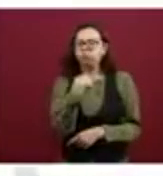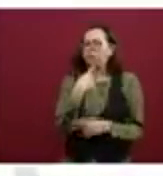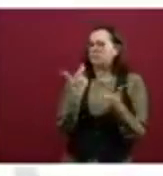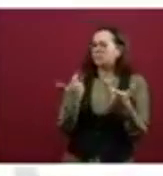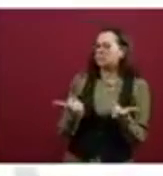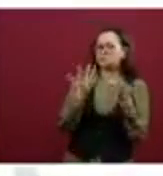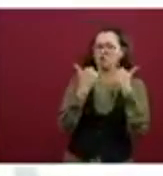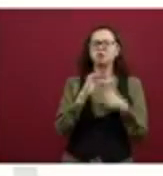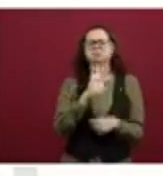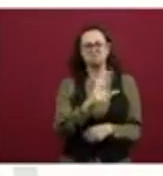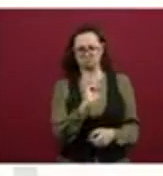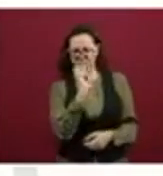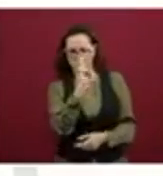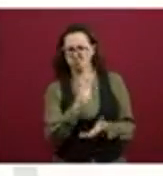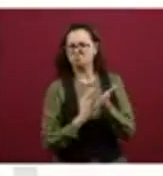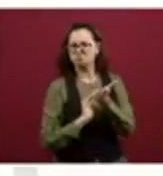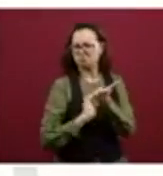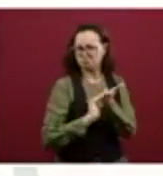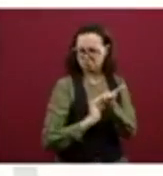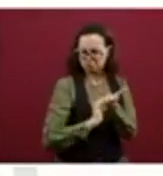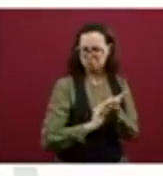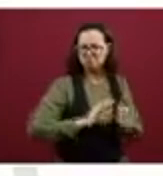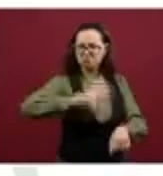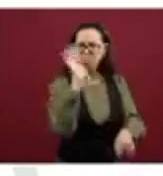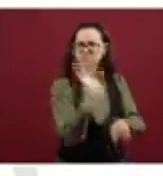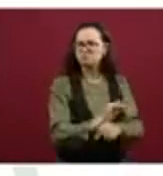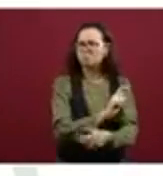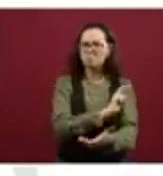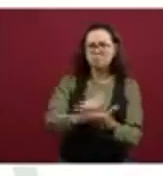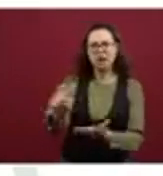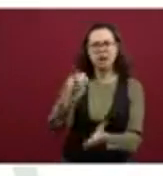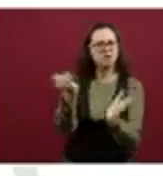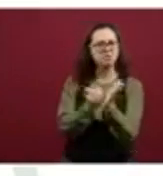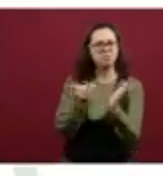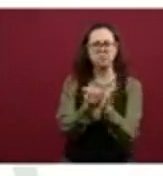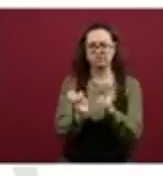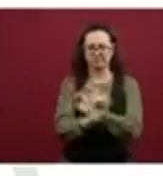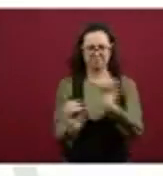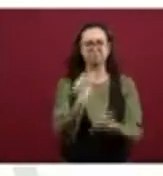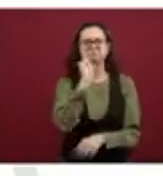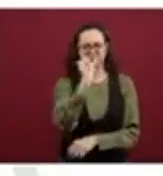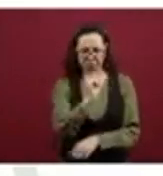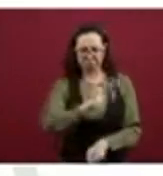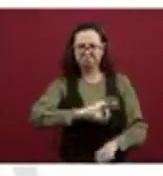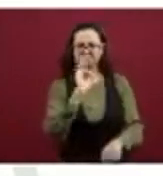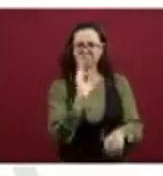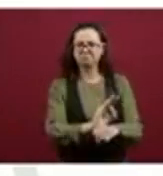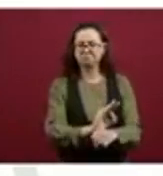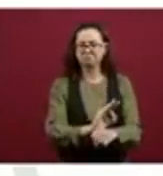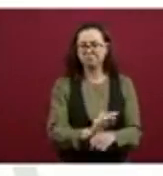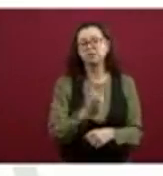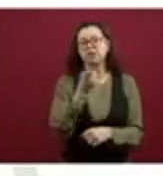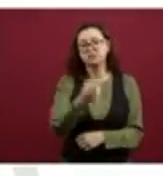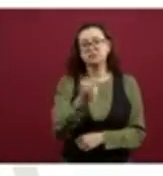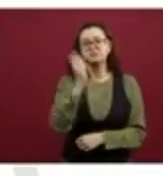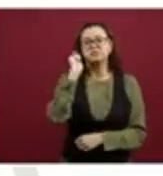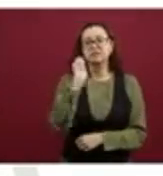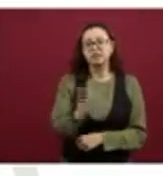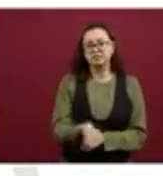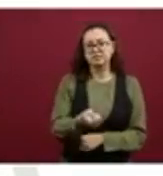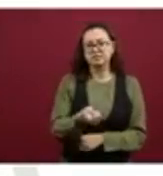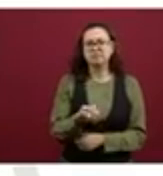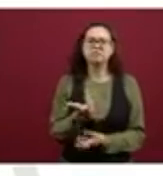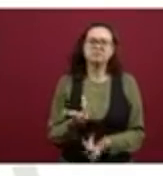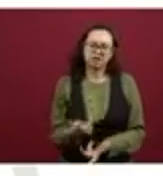región. Esto constituye también lo que conocemos como el principio fiscal de rectoría económica y de